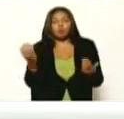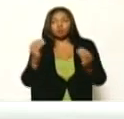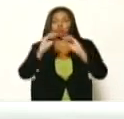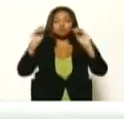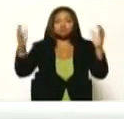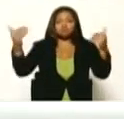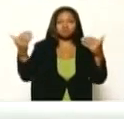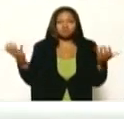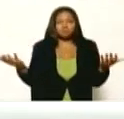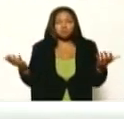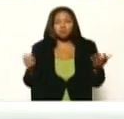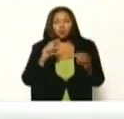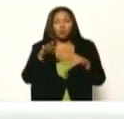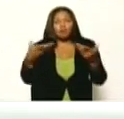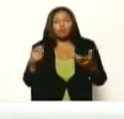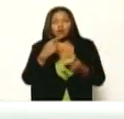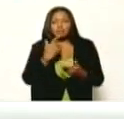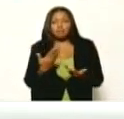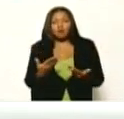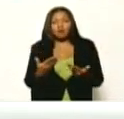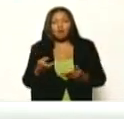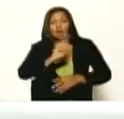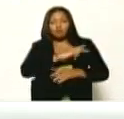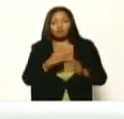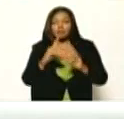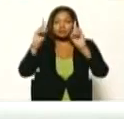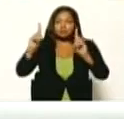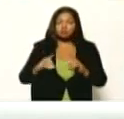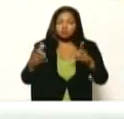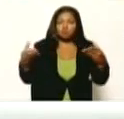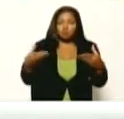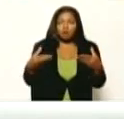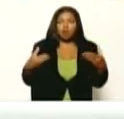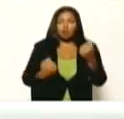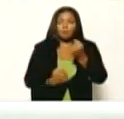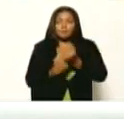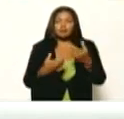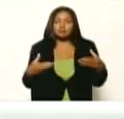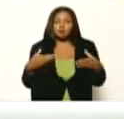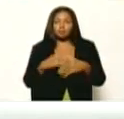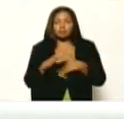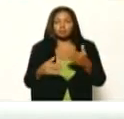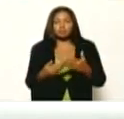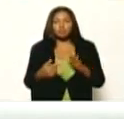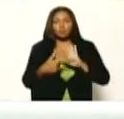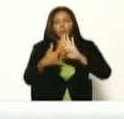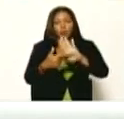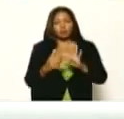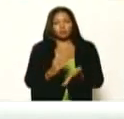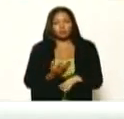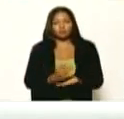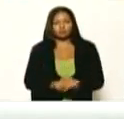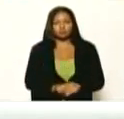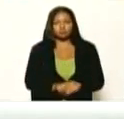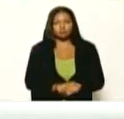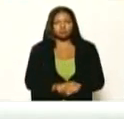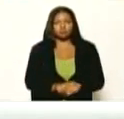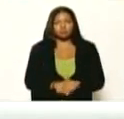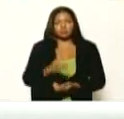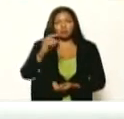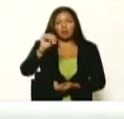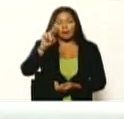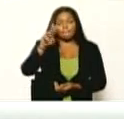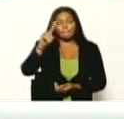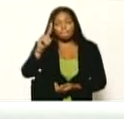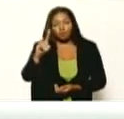han consultado? ¿Cuándo les han dado el poder de decisión a las bases de los partidos que ustedes representan? En la MUD,